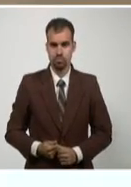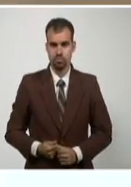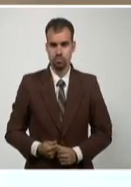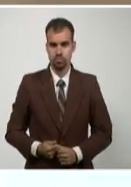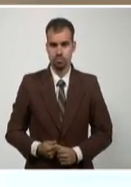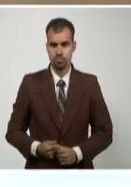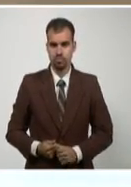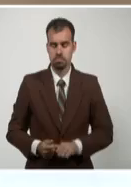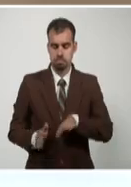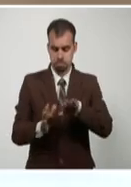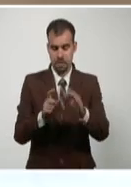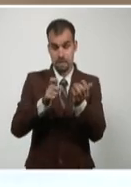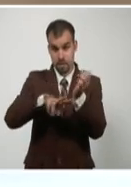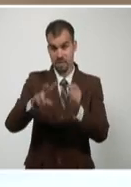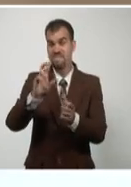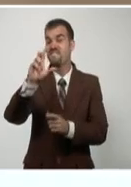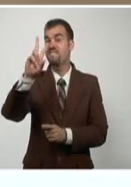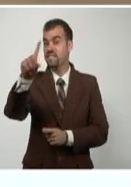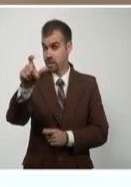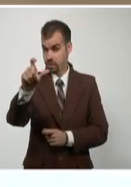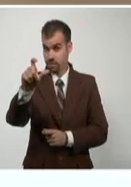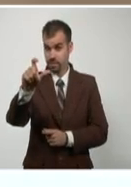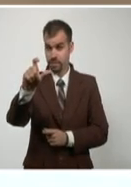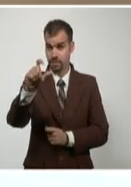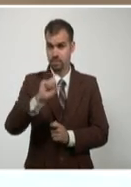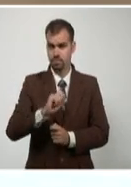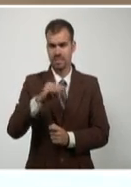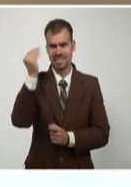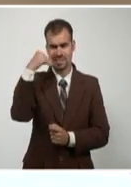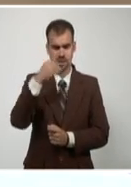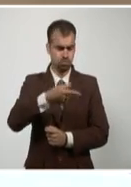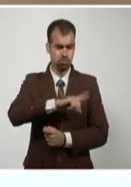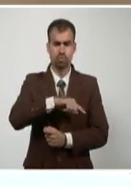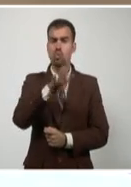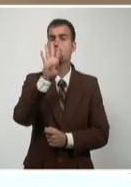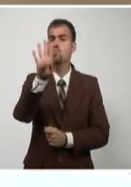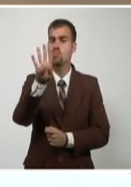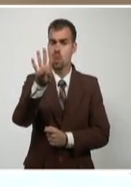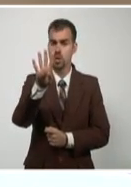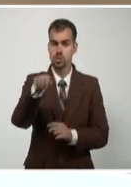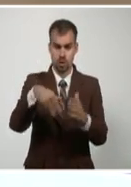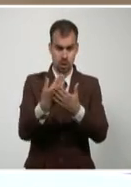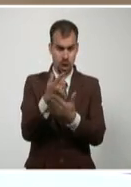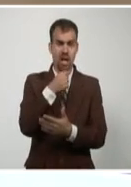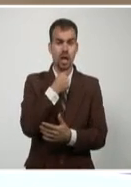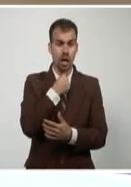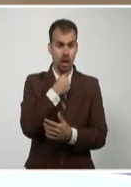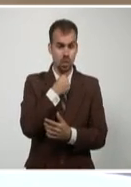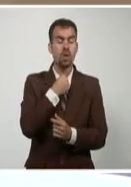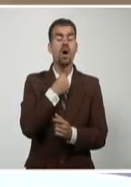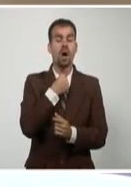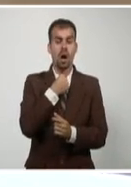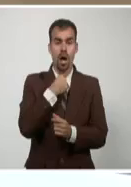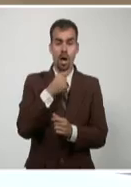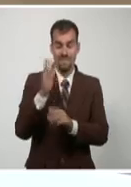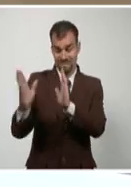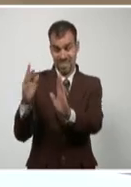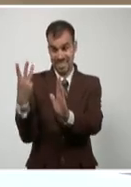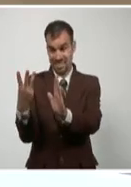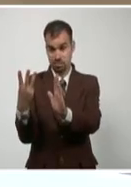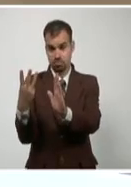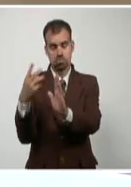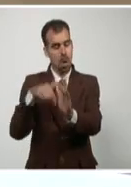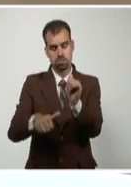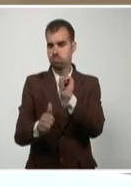Clara, que se encontraba desde el día 4 en fase 3, se decide que